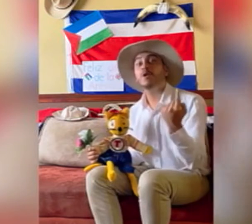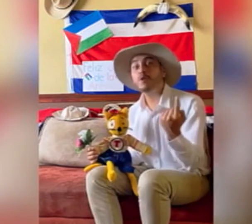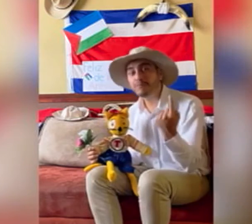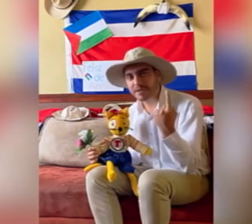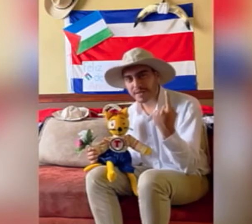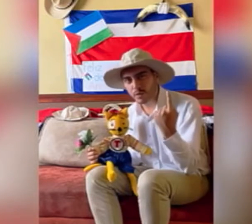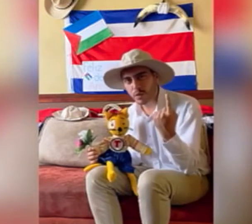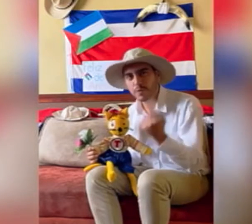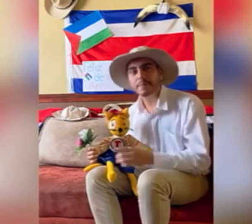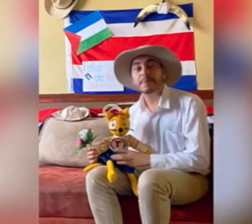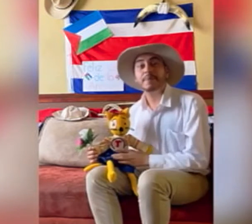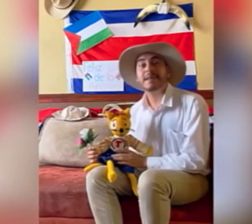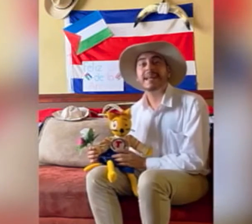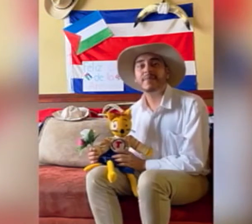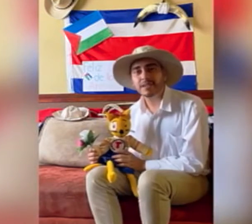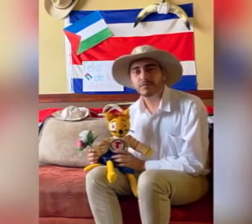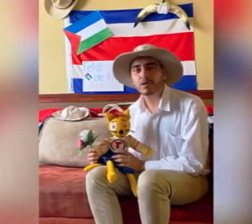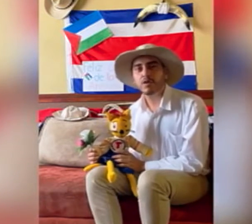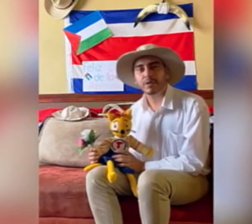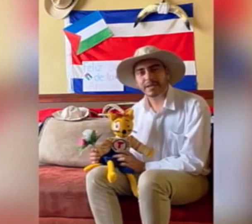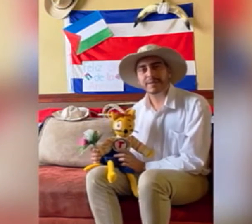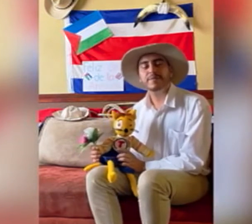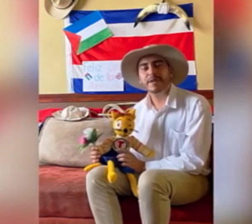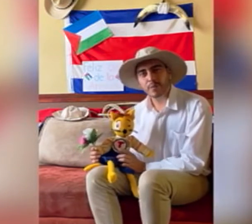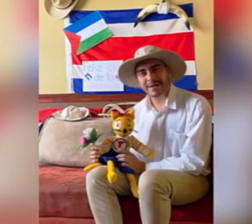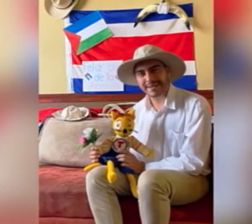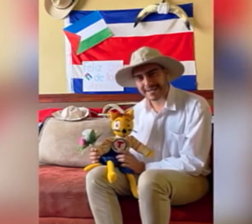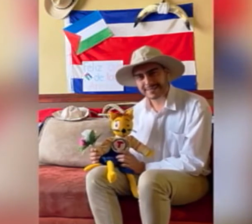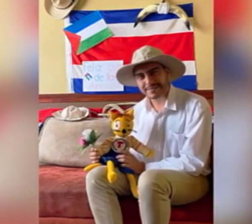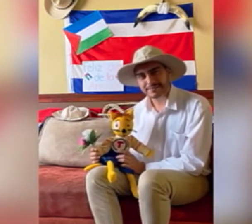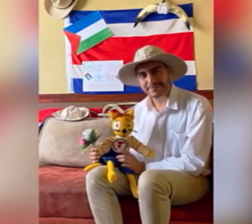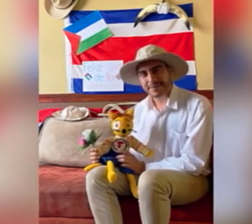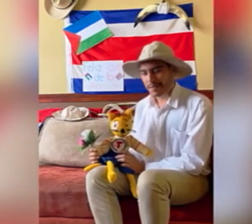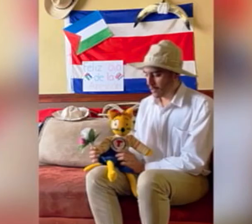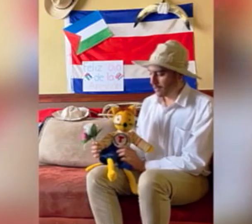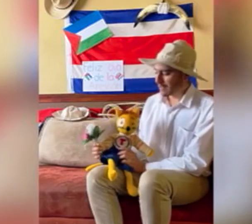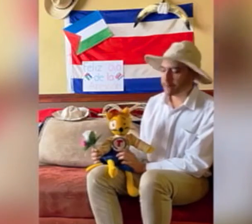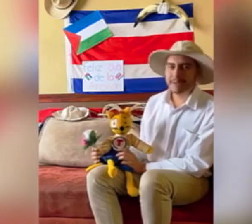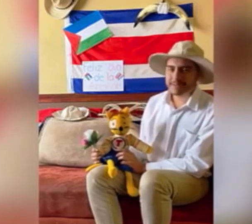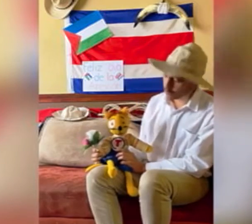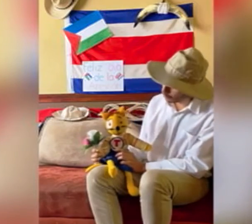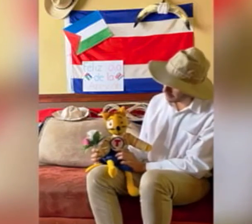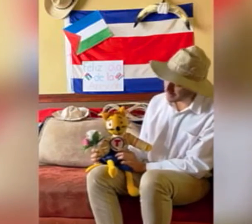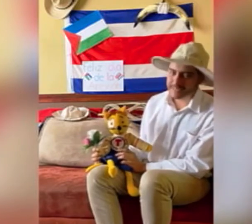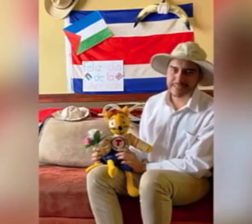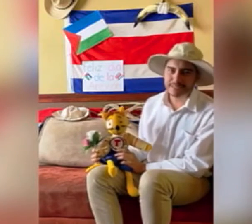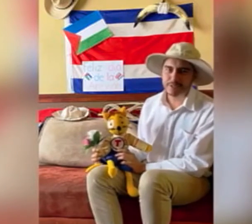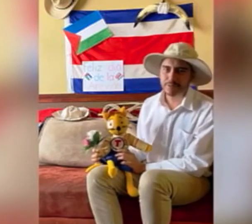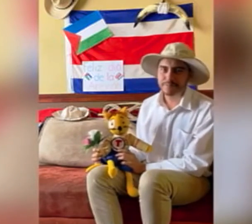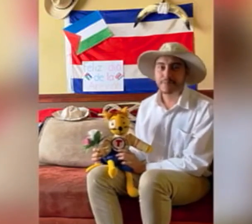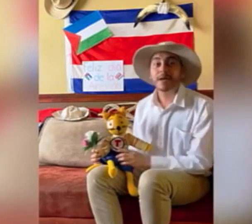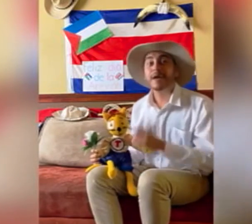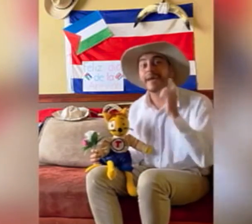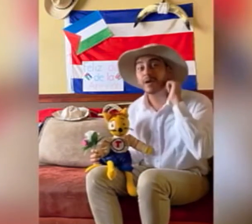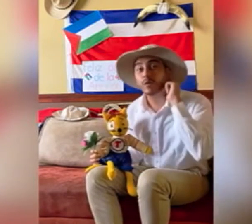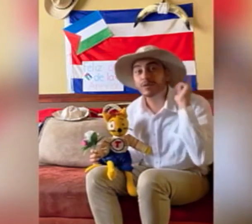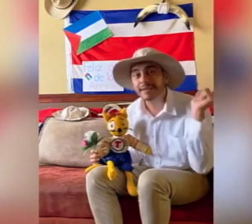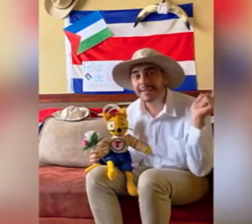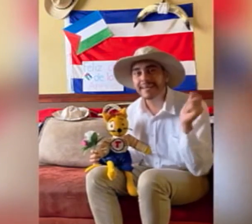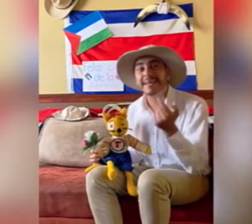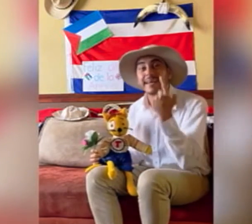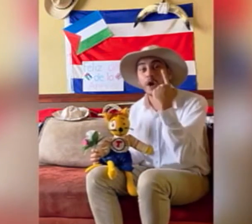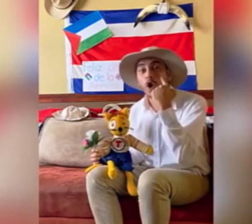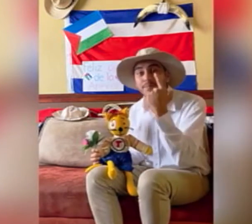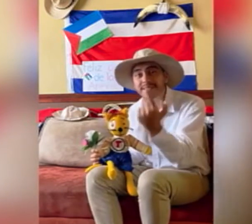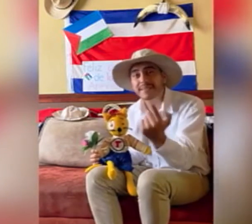ver, une vidéo de la danse folklorique de Guanacaste. ¿Te prestas tú? ¿Estás listo?